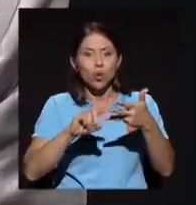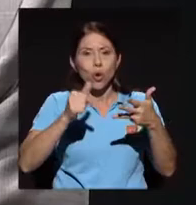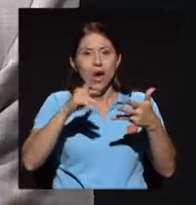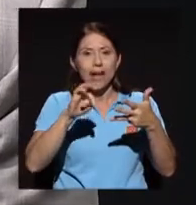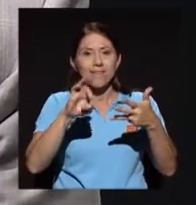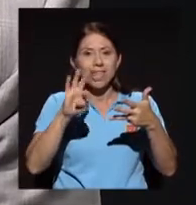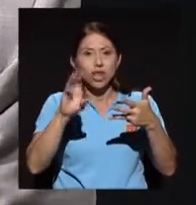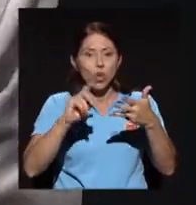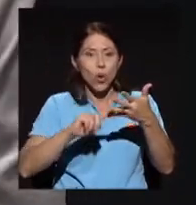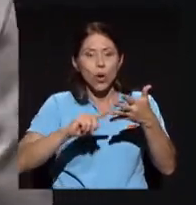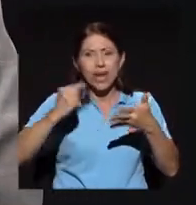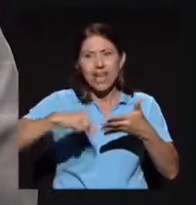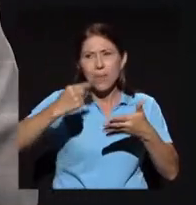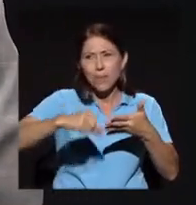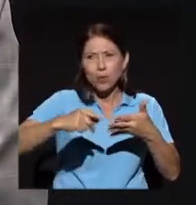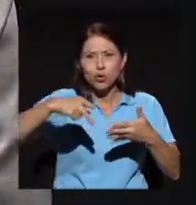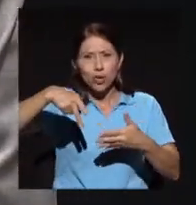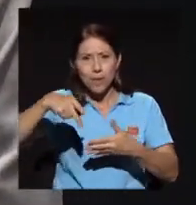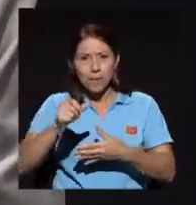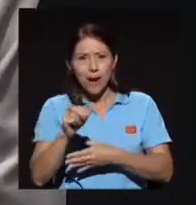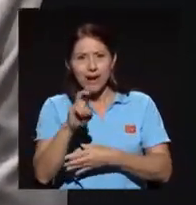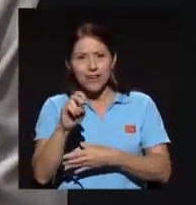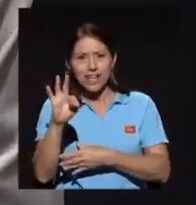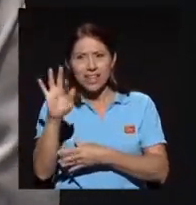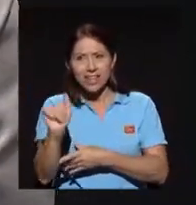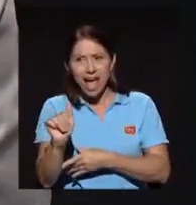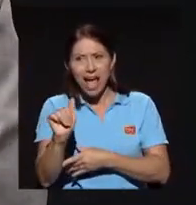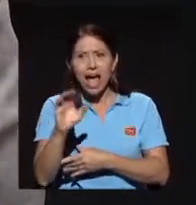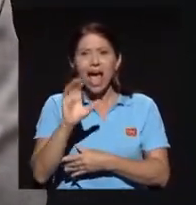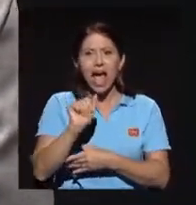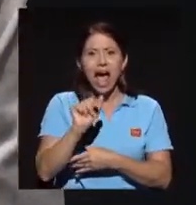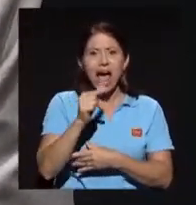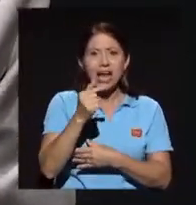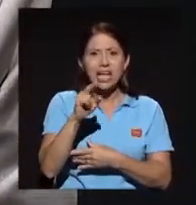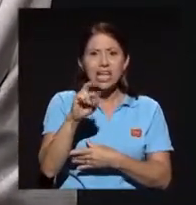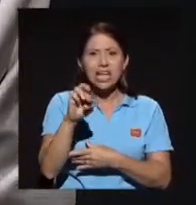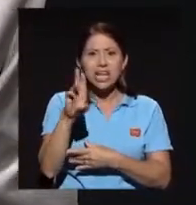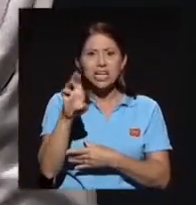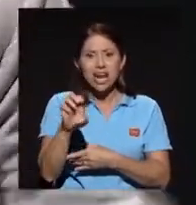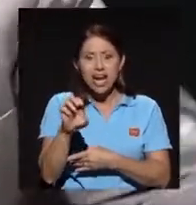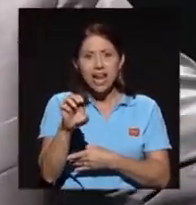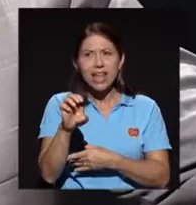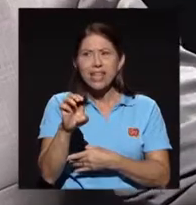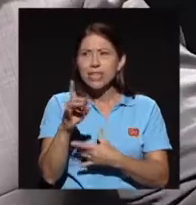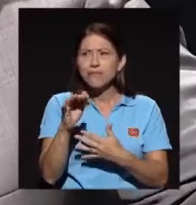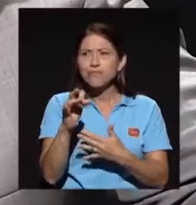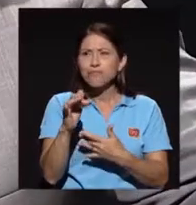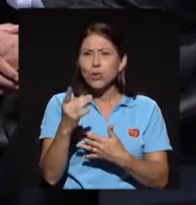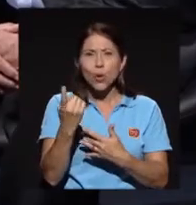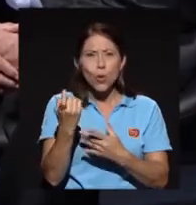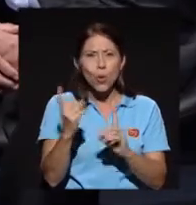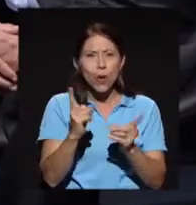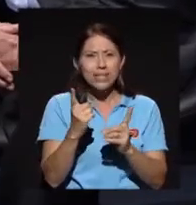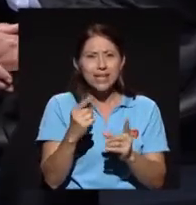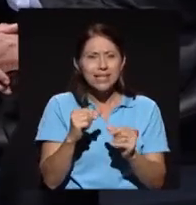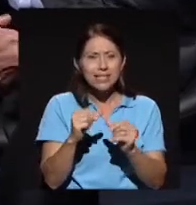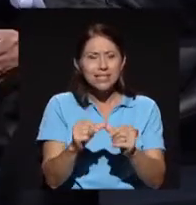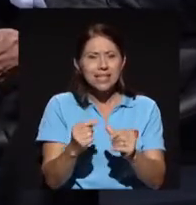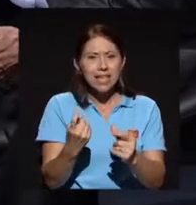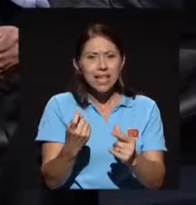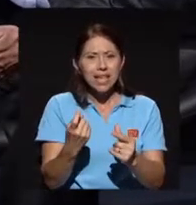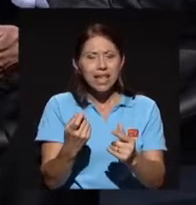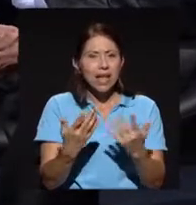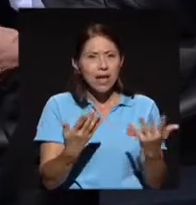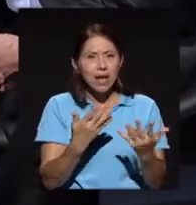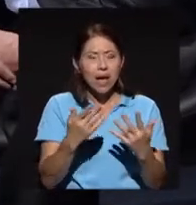parrita bueno ya me libre de garabito aguirre y cual es el que sigue me confundí aquí estamos ya